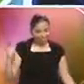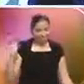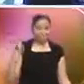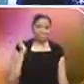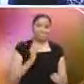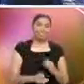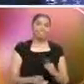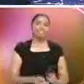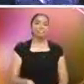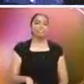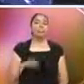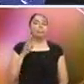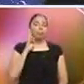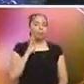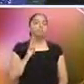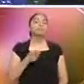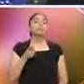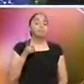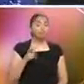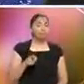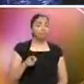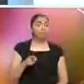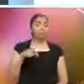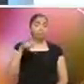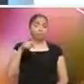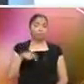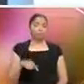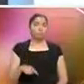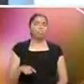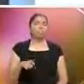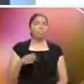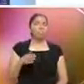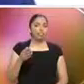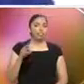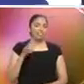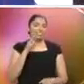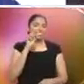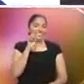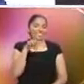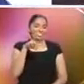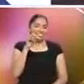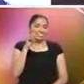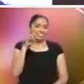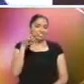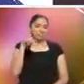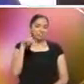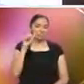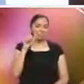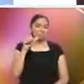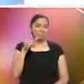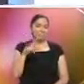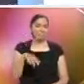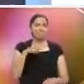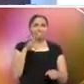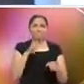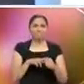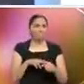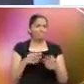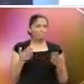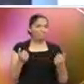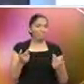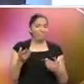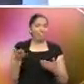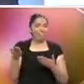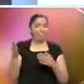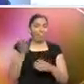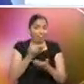semana. Oye, pues fíjate que se nos quedó un poco lo anormal ahora después de nuestros invitados. También se pasó a la